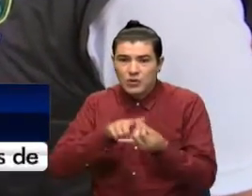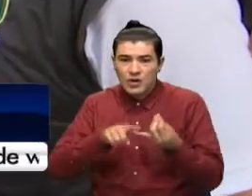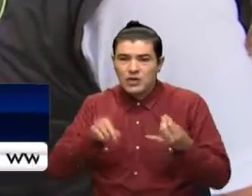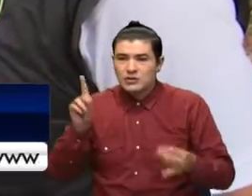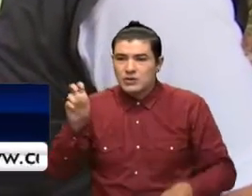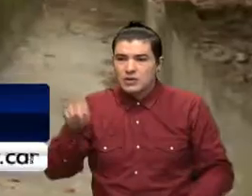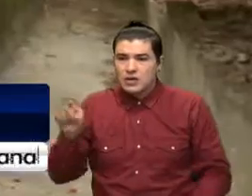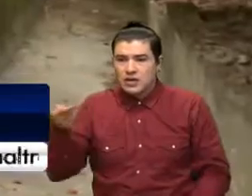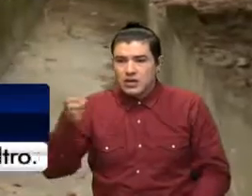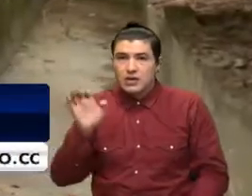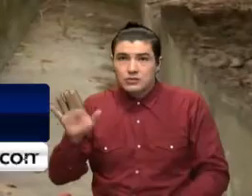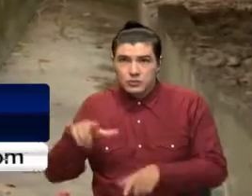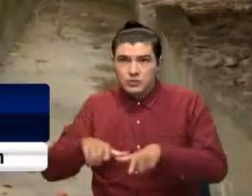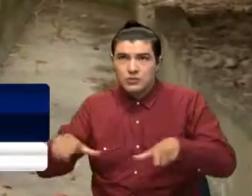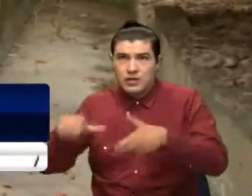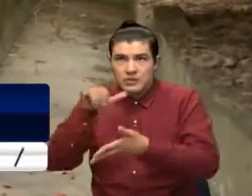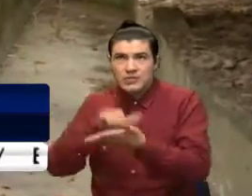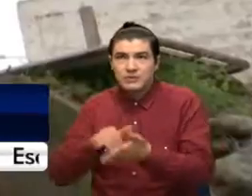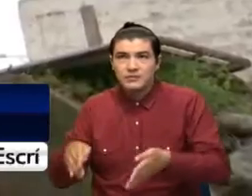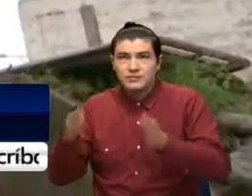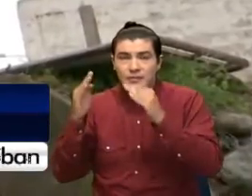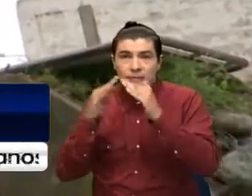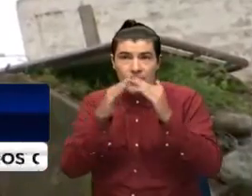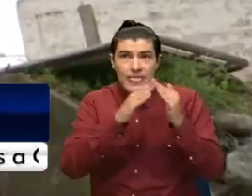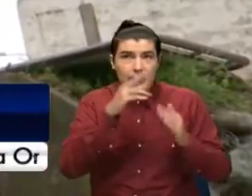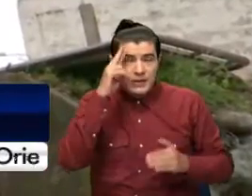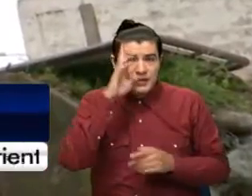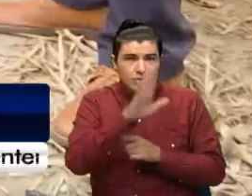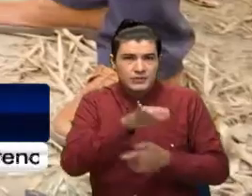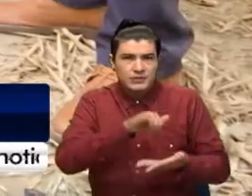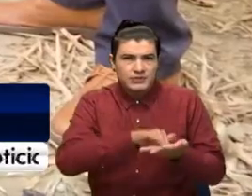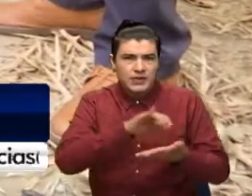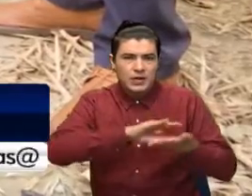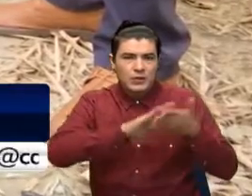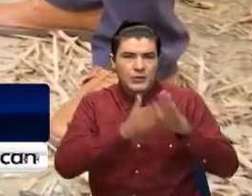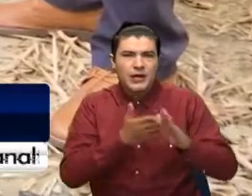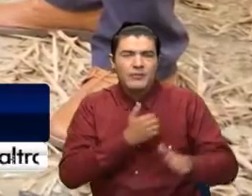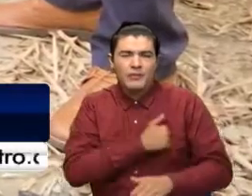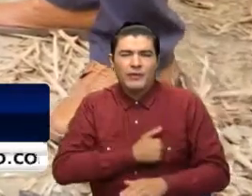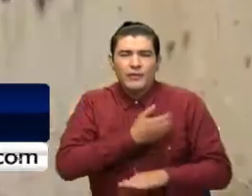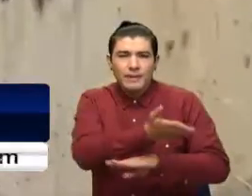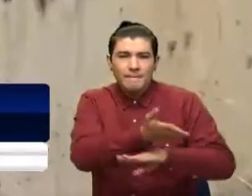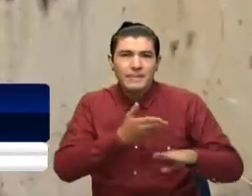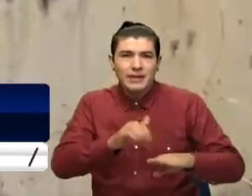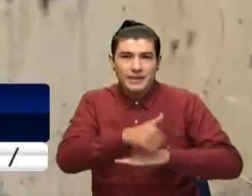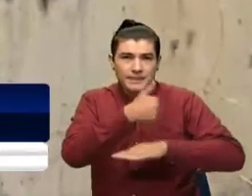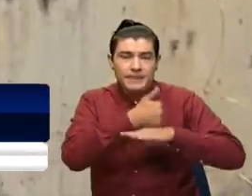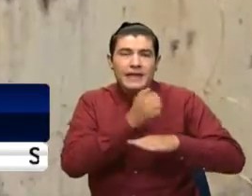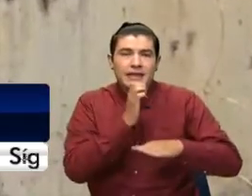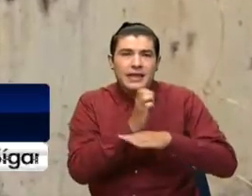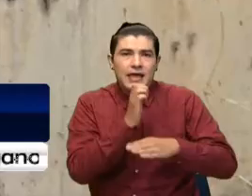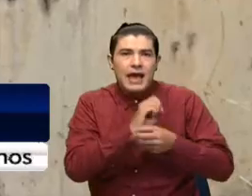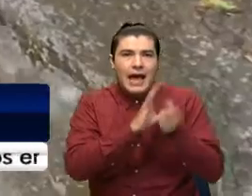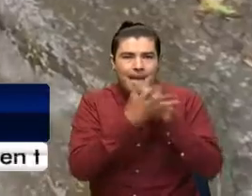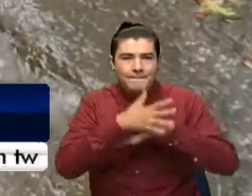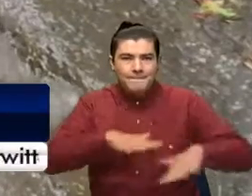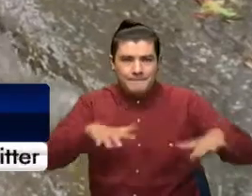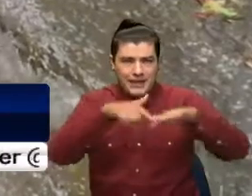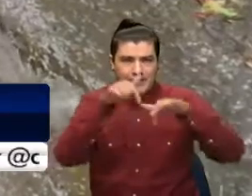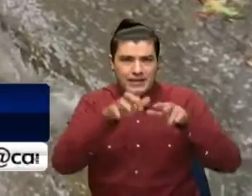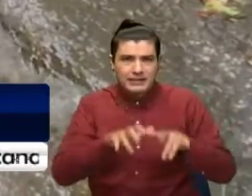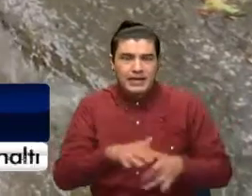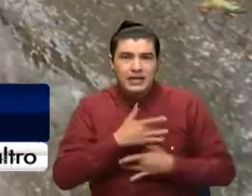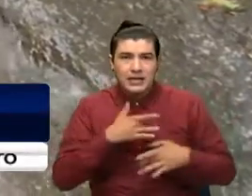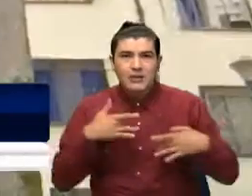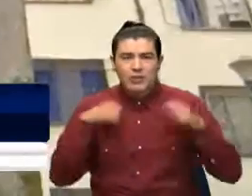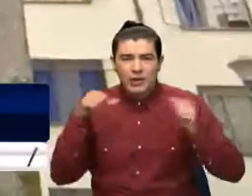en la organización precisamente los habitantes solicitan a las autoridades ambientales una revisión para conocer el verdadero estado de este pozo y si